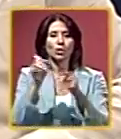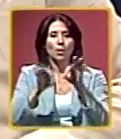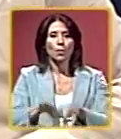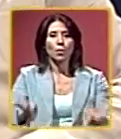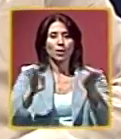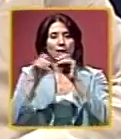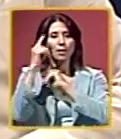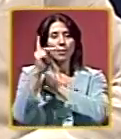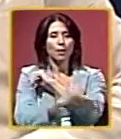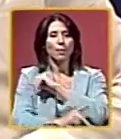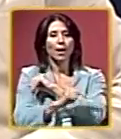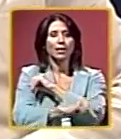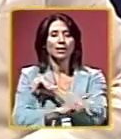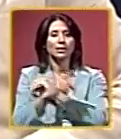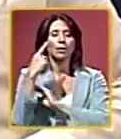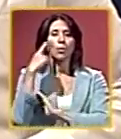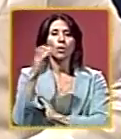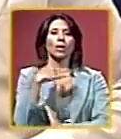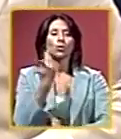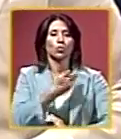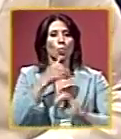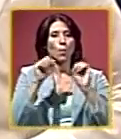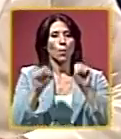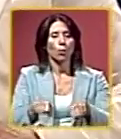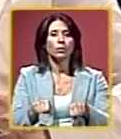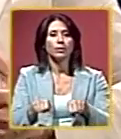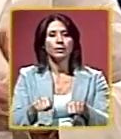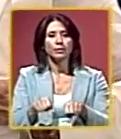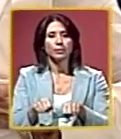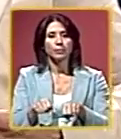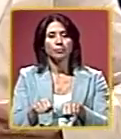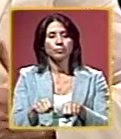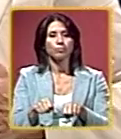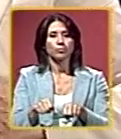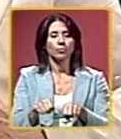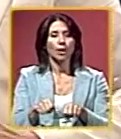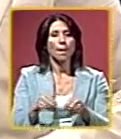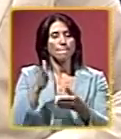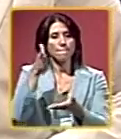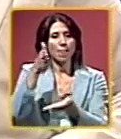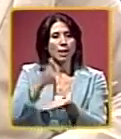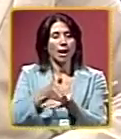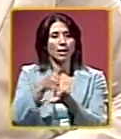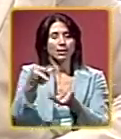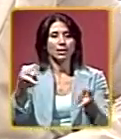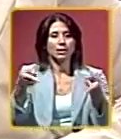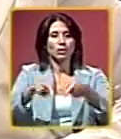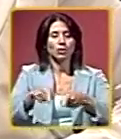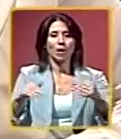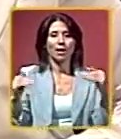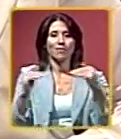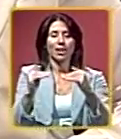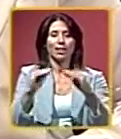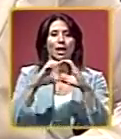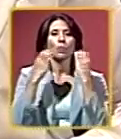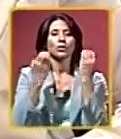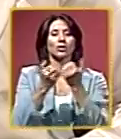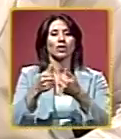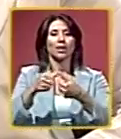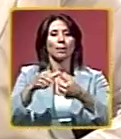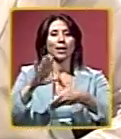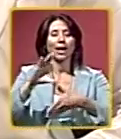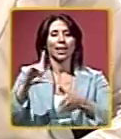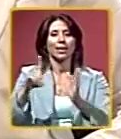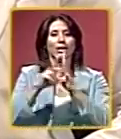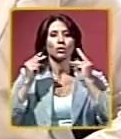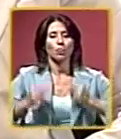el país en el sentido que pudimos parar este asunto a nivel de la Comisión Interamericana de Derechos Humanos.